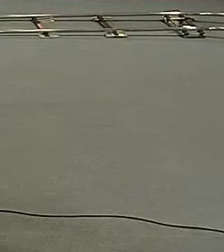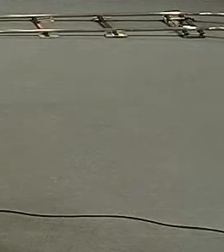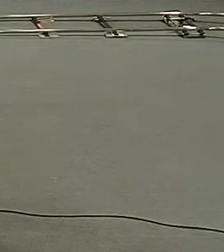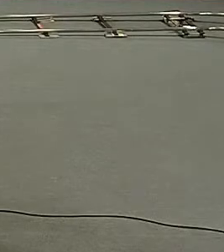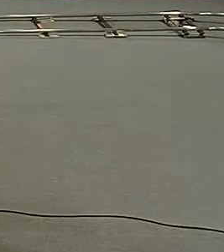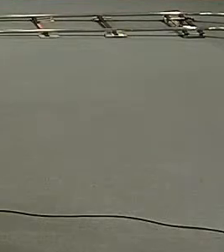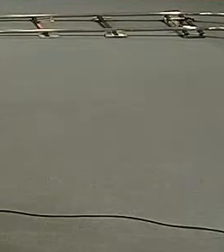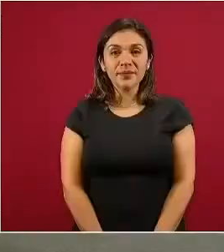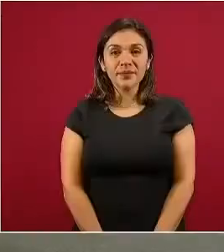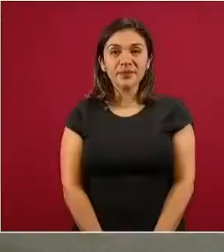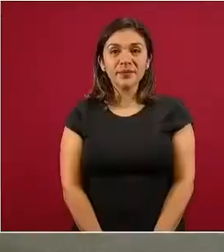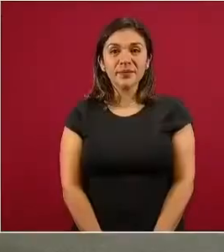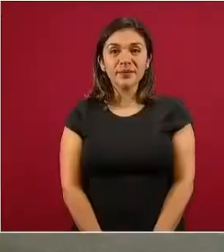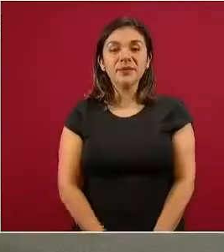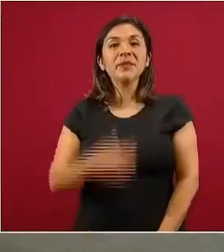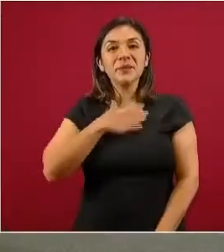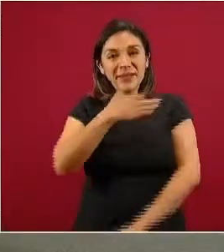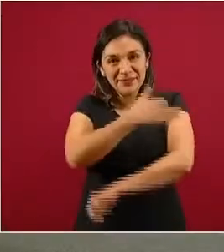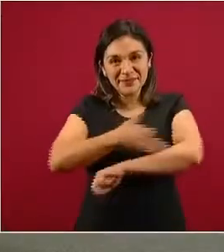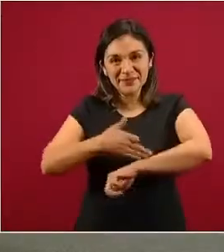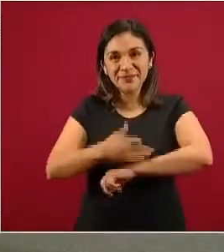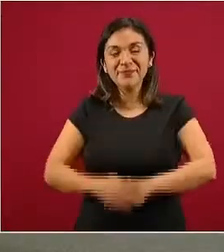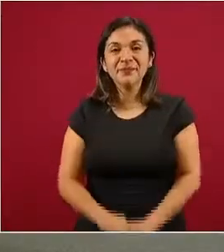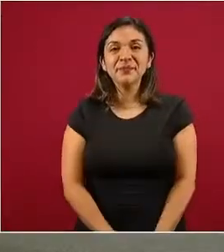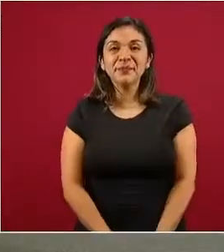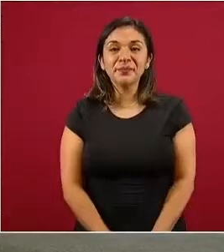Buenas tardes.